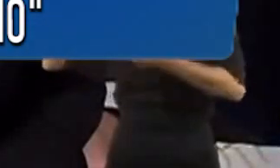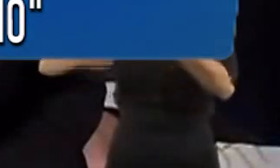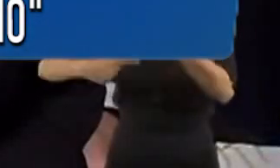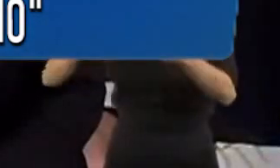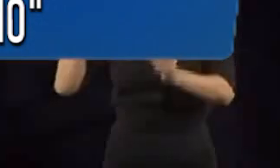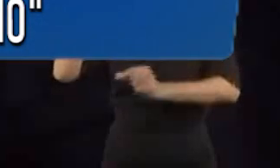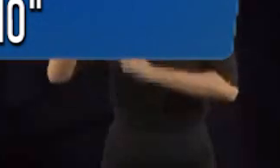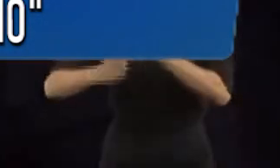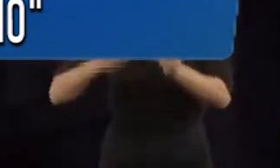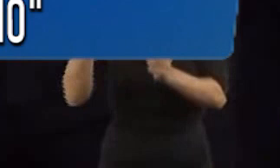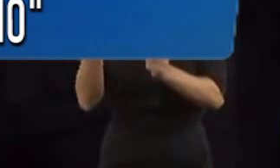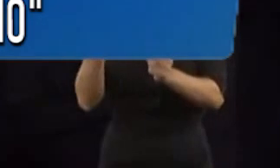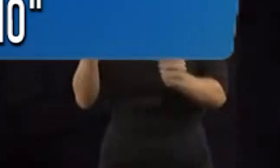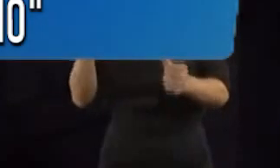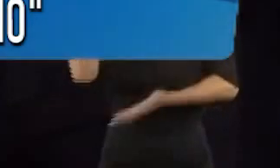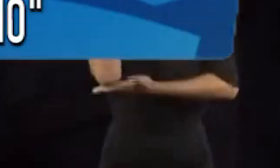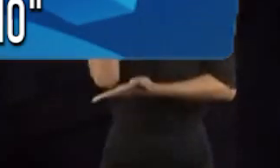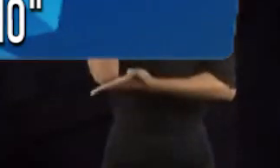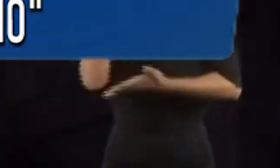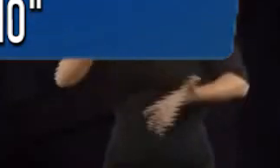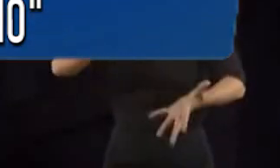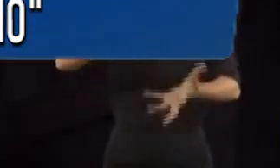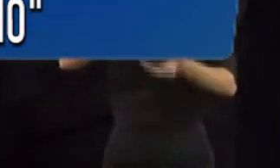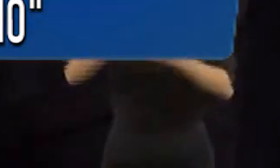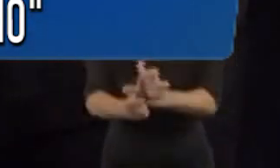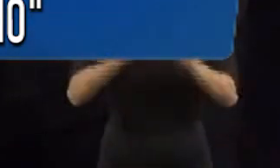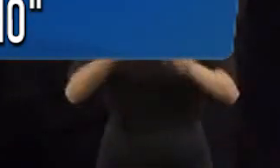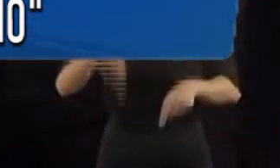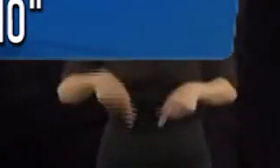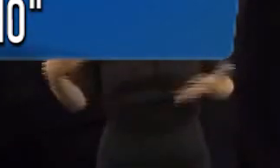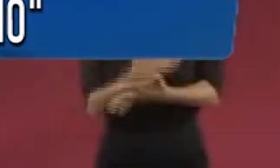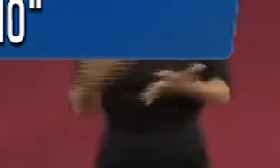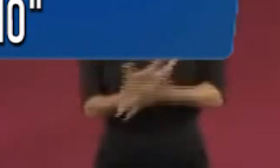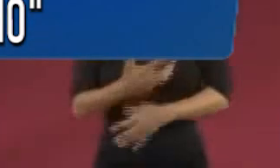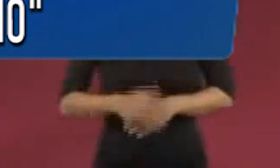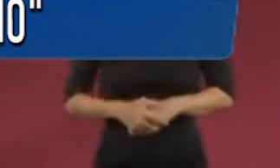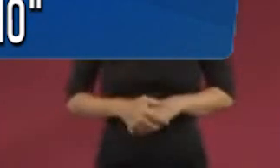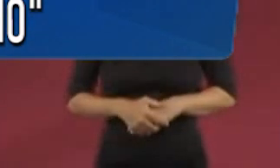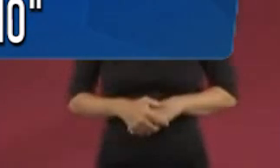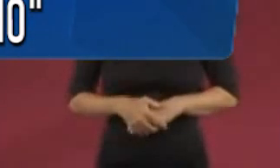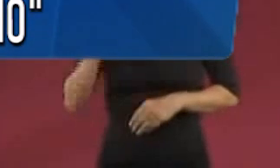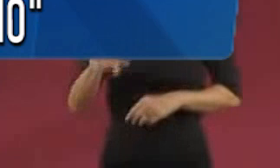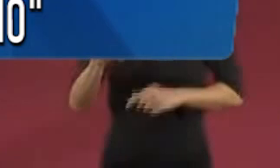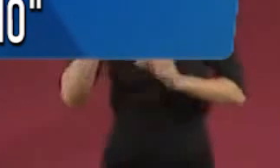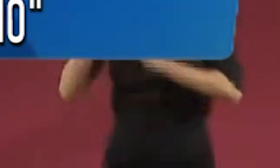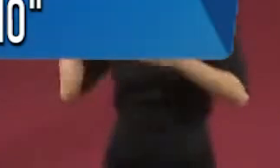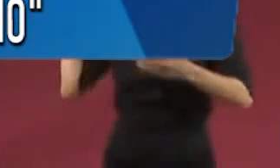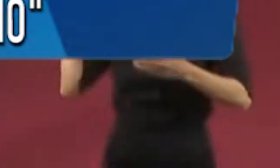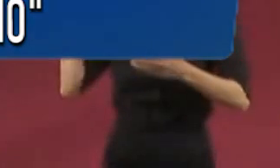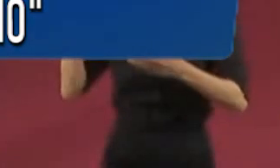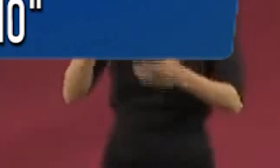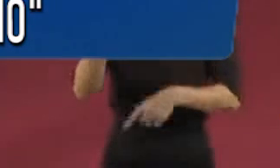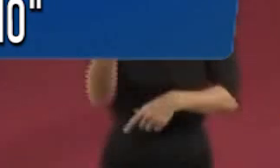el verdadero efecto de la economía regionales y y el impacto que tiene a la hora de generar mano de obra que es muy intensa y muy muy